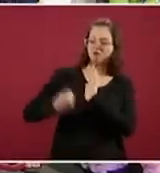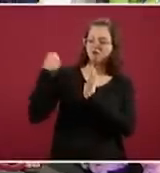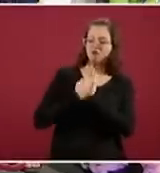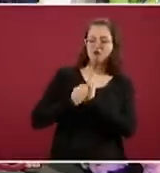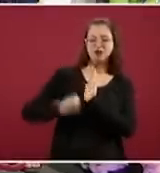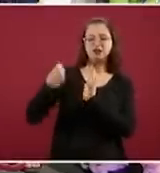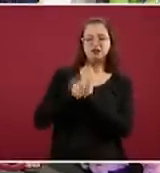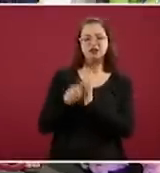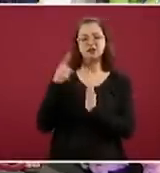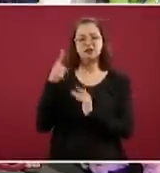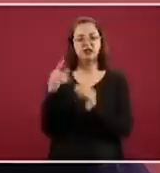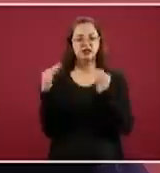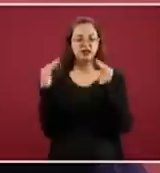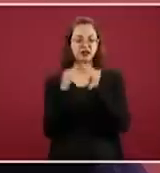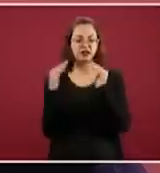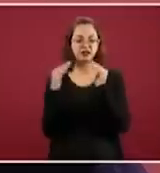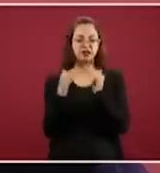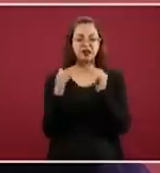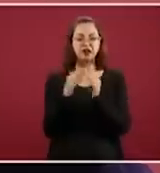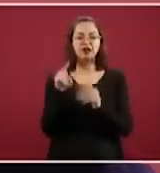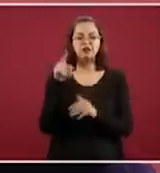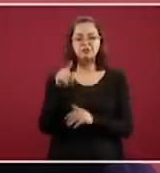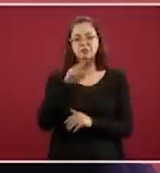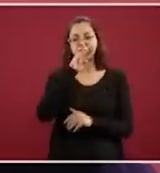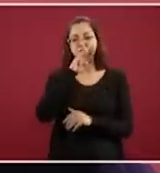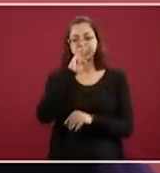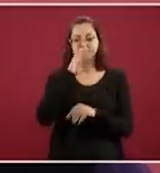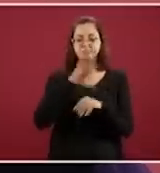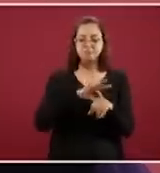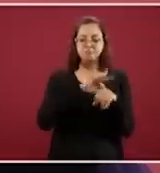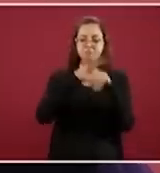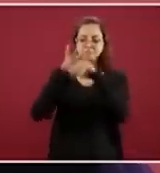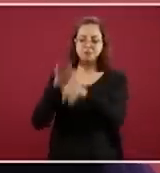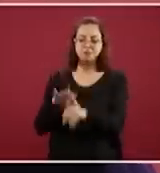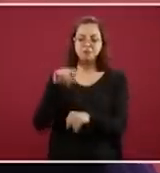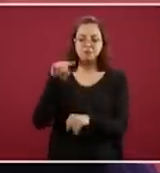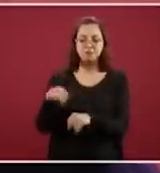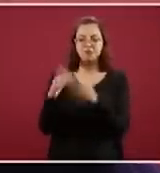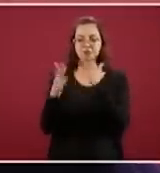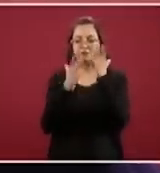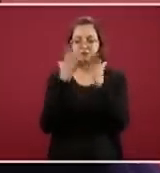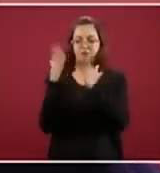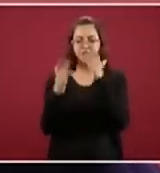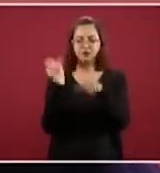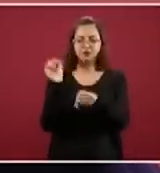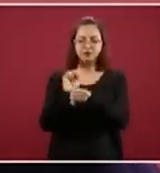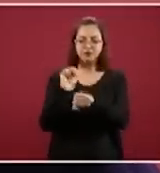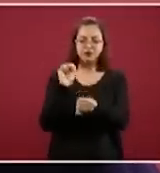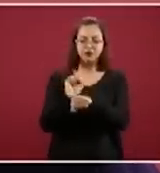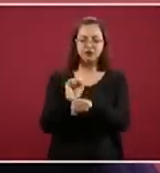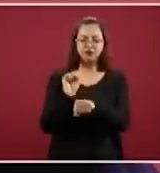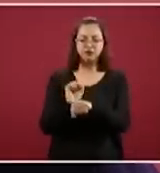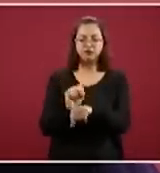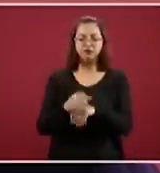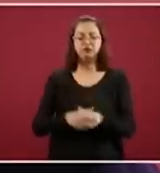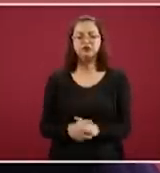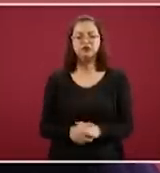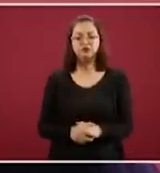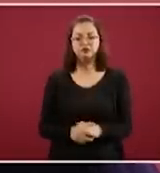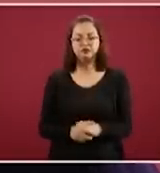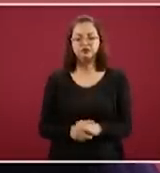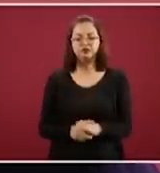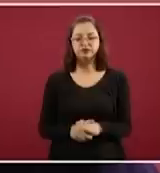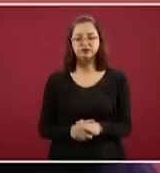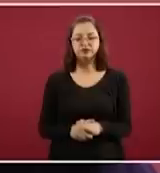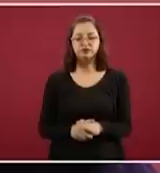casa que consiguió en mi padre para que pudiera estudiar la secundaria.